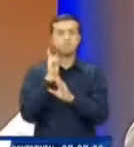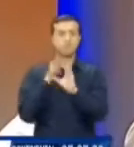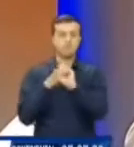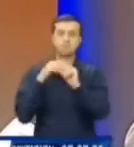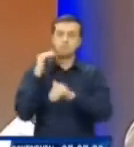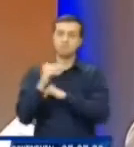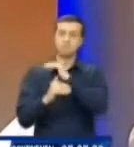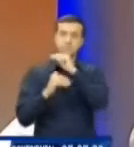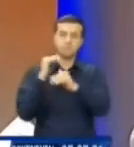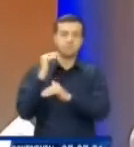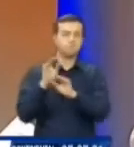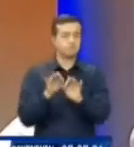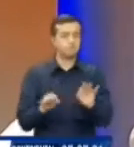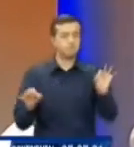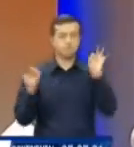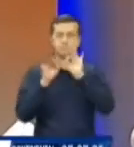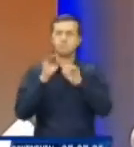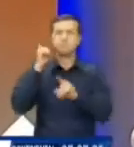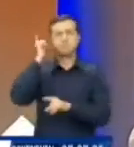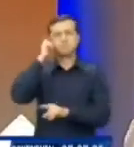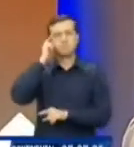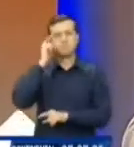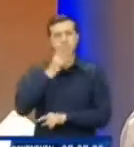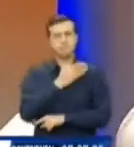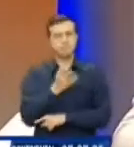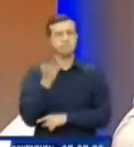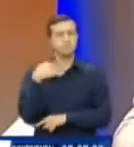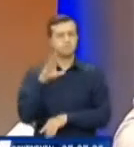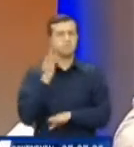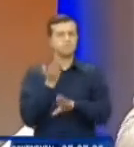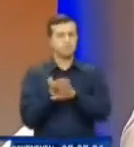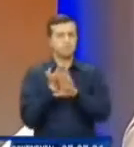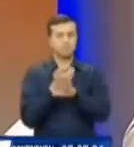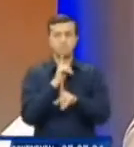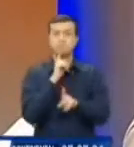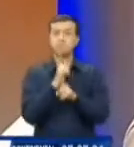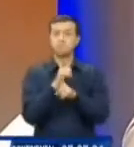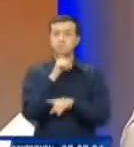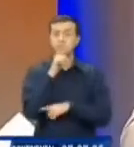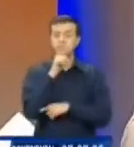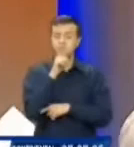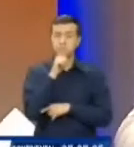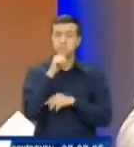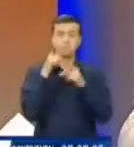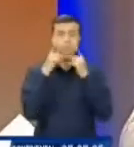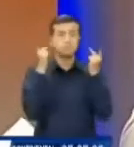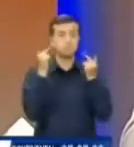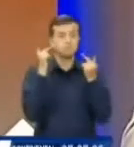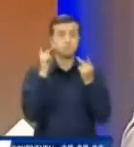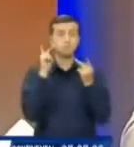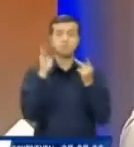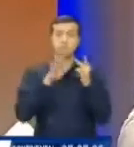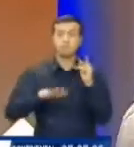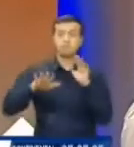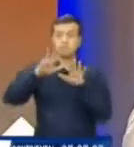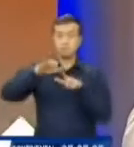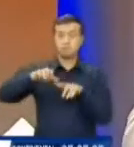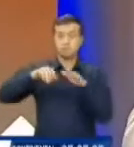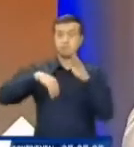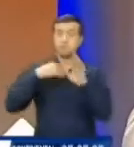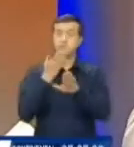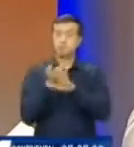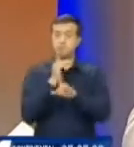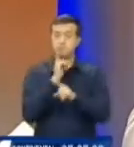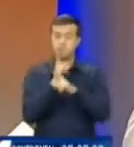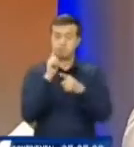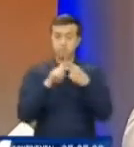proceso y hay una apuesta importante que me parece lo están planteando por un lado los pueblos y nacionalidades y los sectores agrícolas pero también